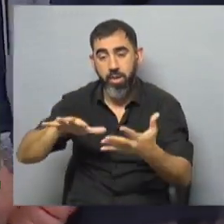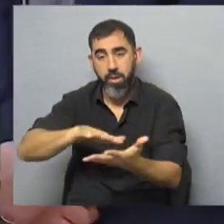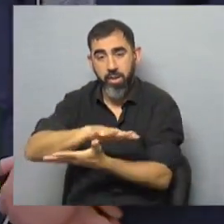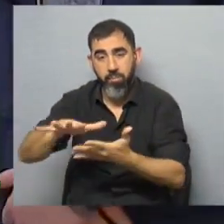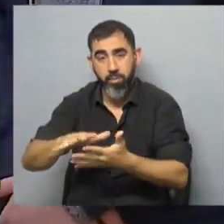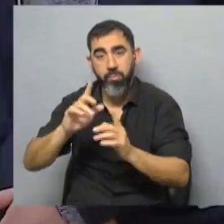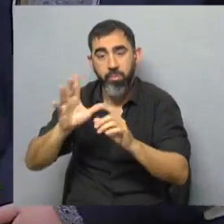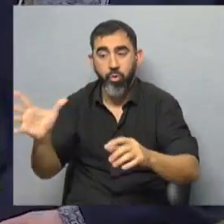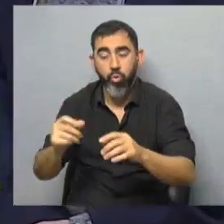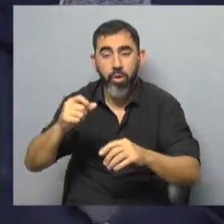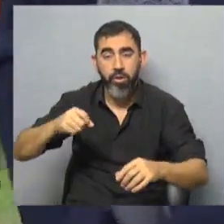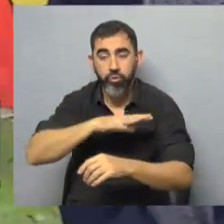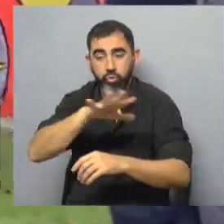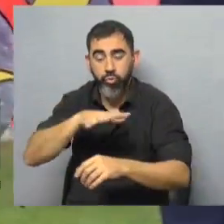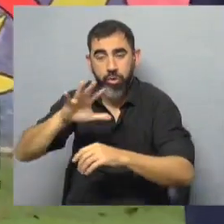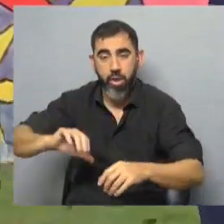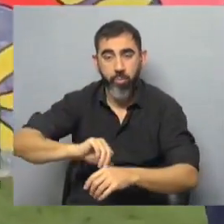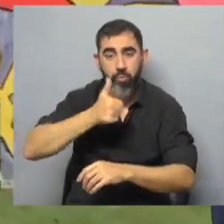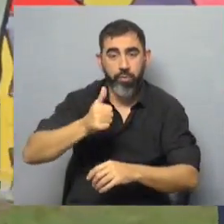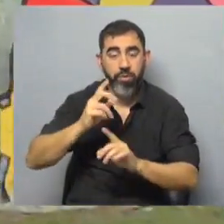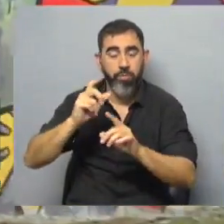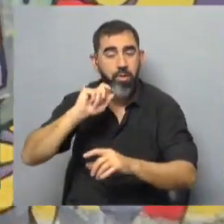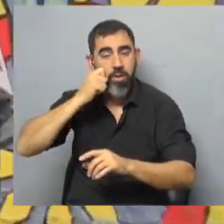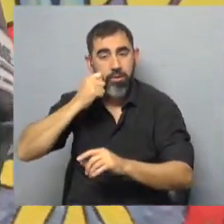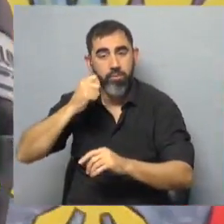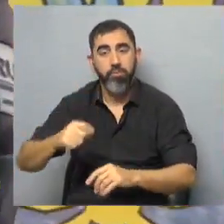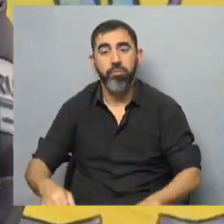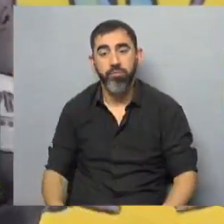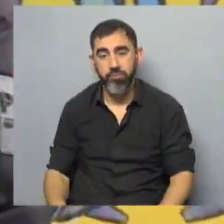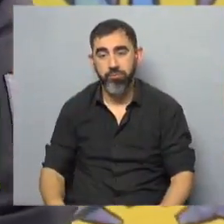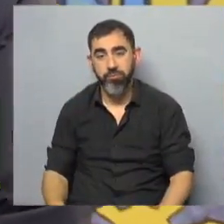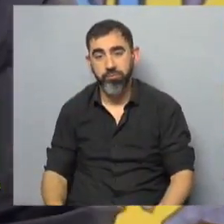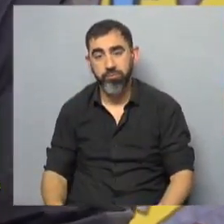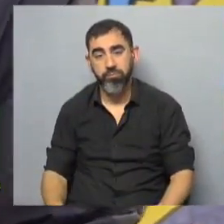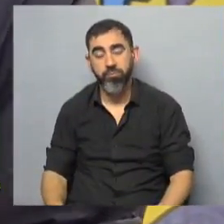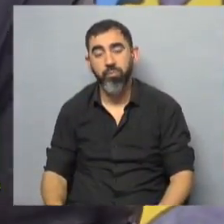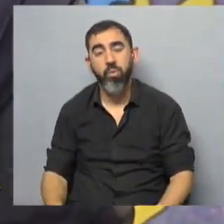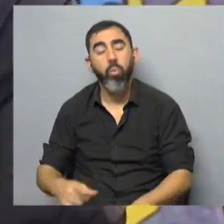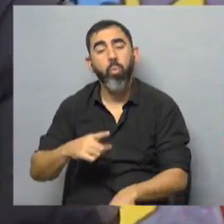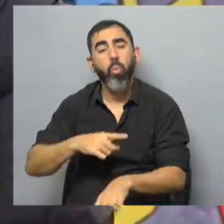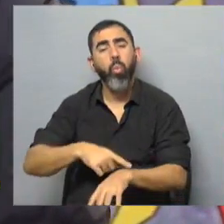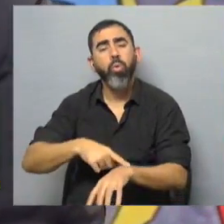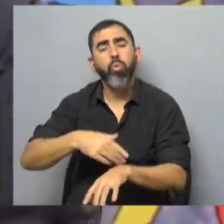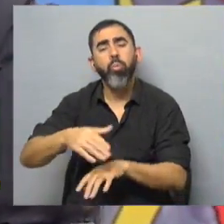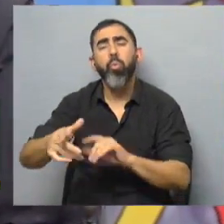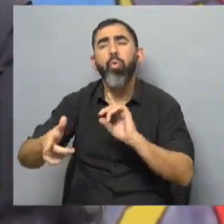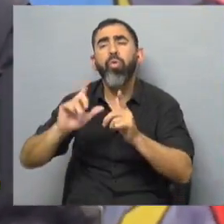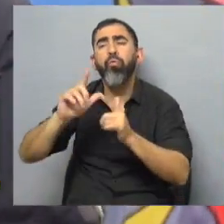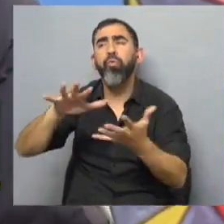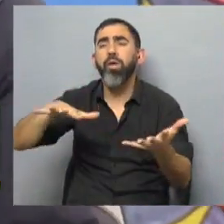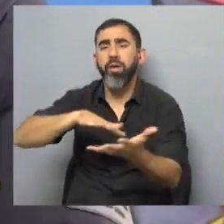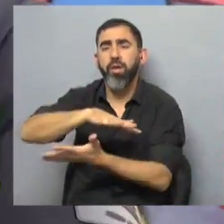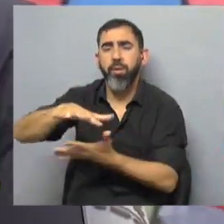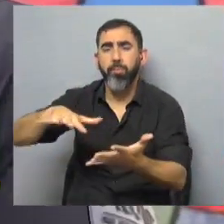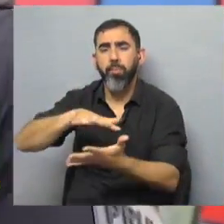con el que haga toda la sociedad. Y eso va a ser como el punto final. ¿Cuánto tiempo podremos estar disfrutando ya de este